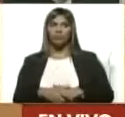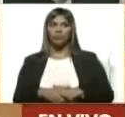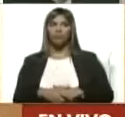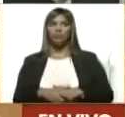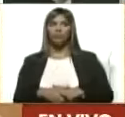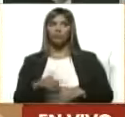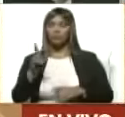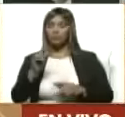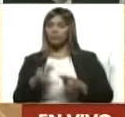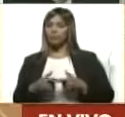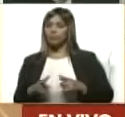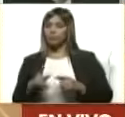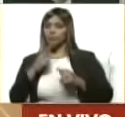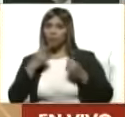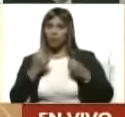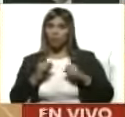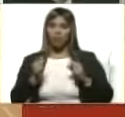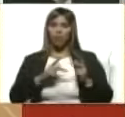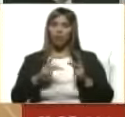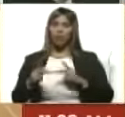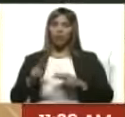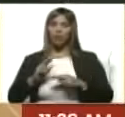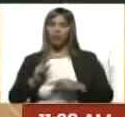Además, permite la práctica del Plan República,